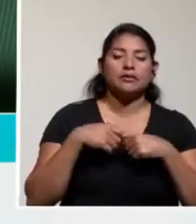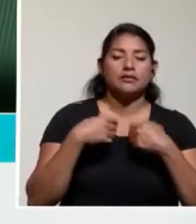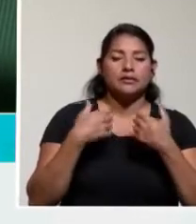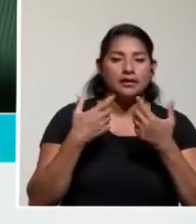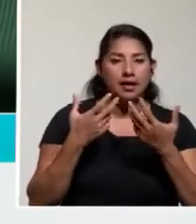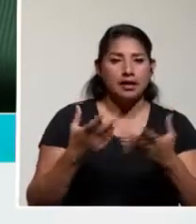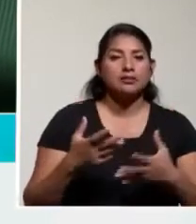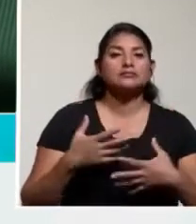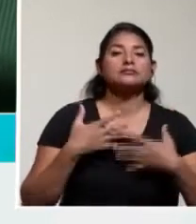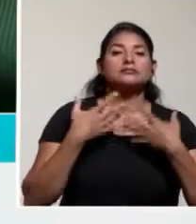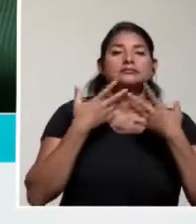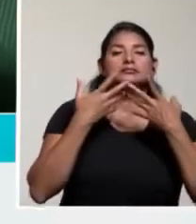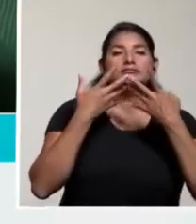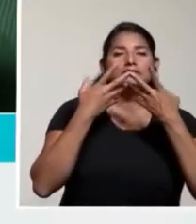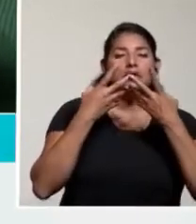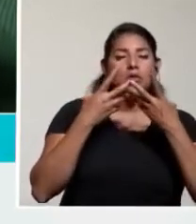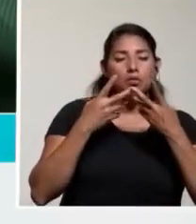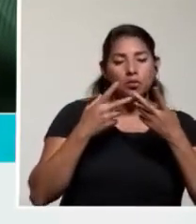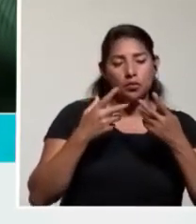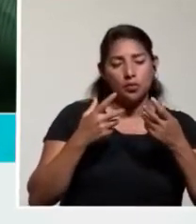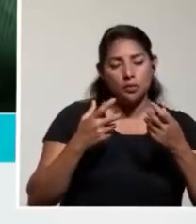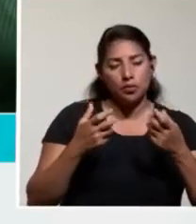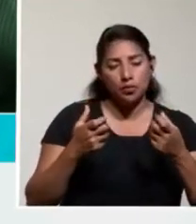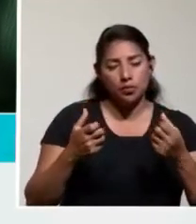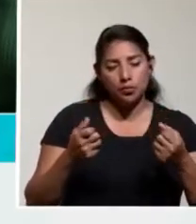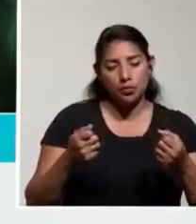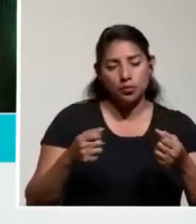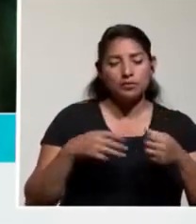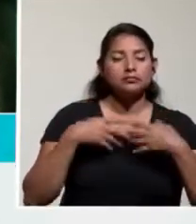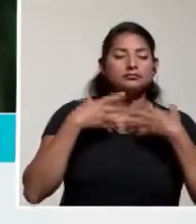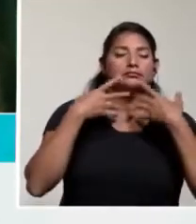Y respiro, como me enseña profe Lucy.